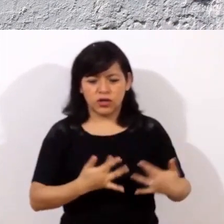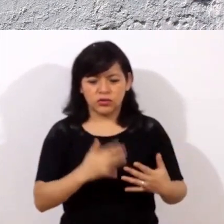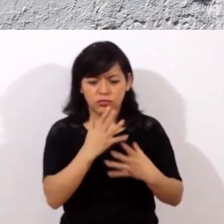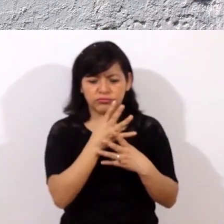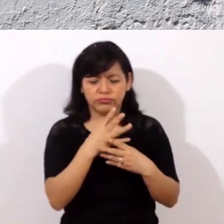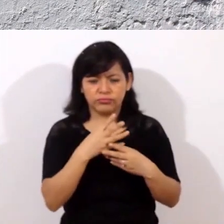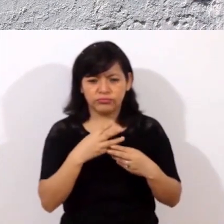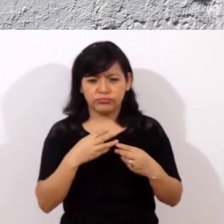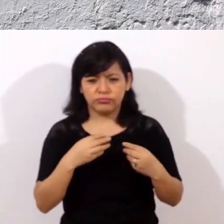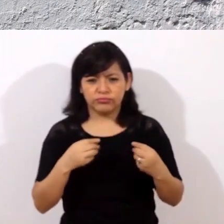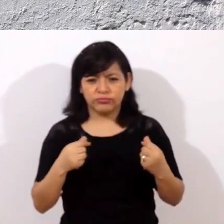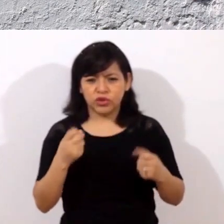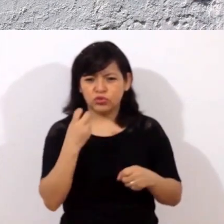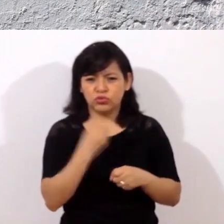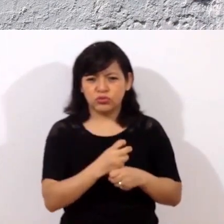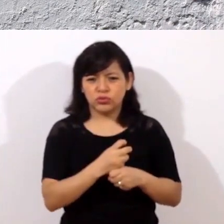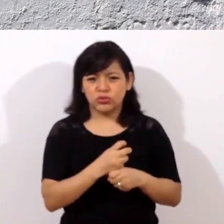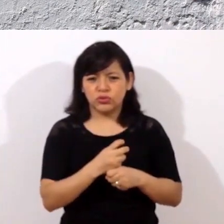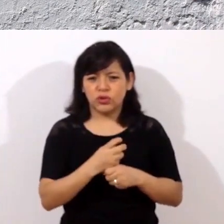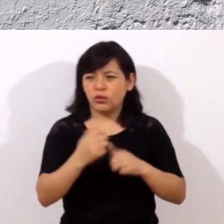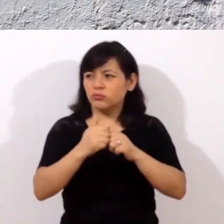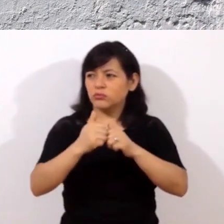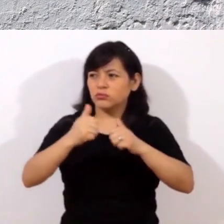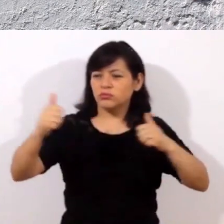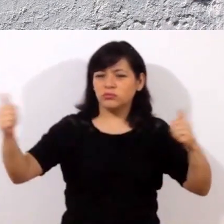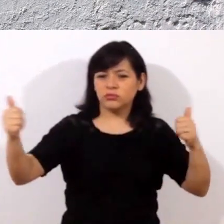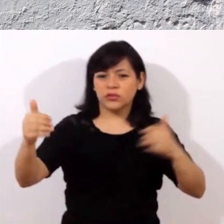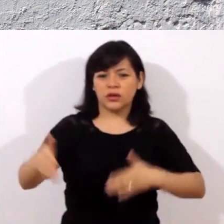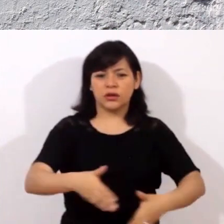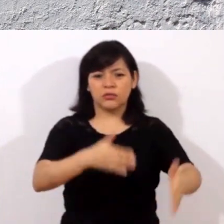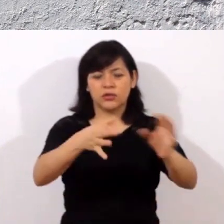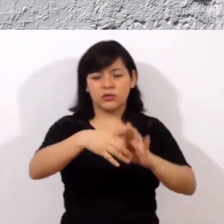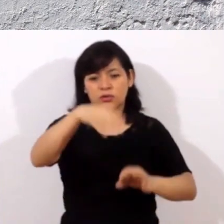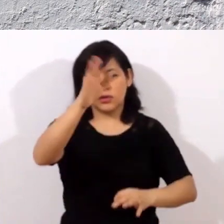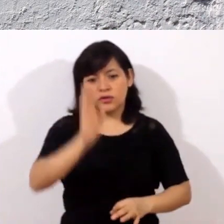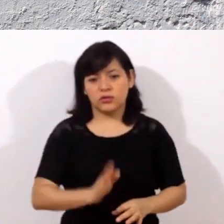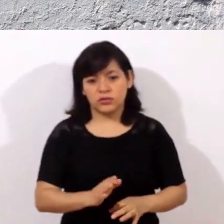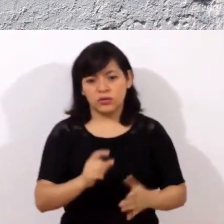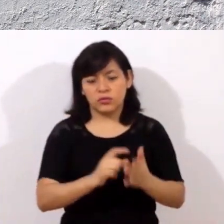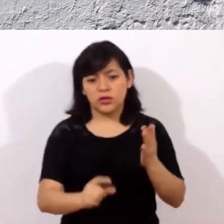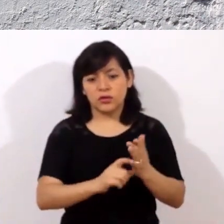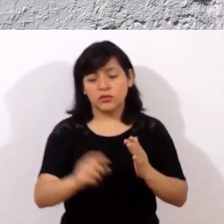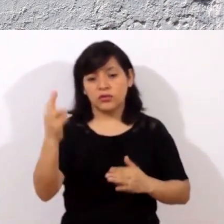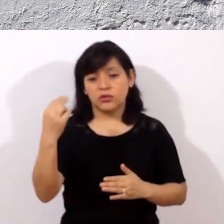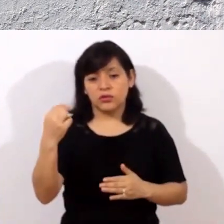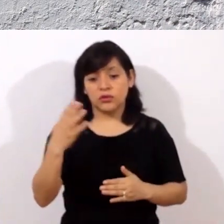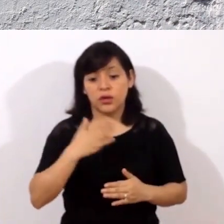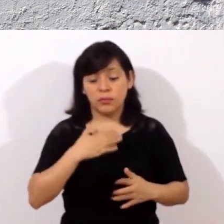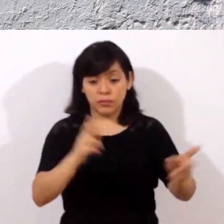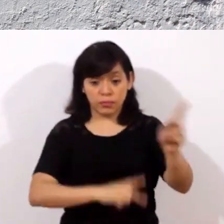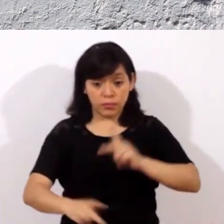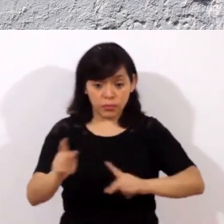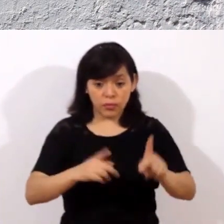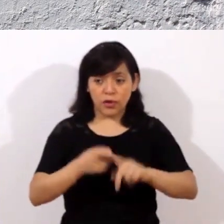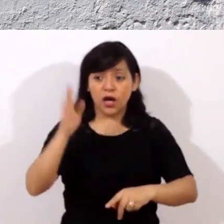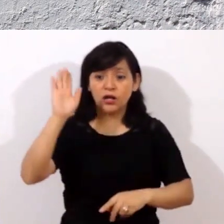apartamos de los caminos del Señor. Versículo 12. Mi pueblo a su ídolo de madera